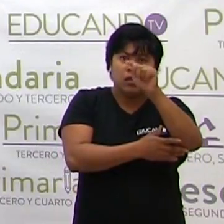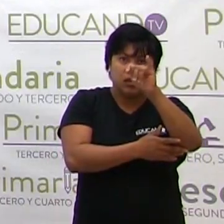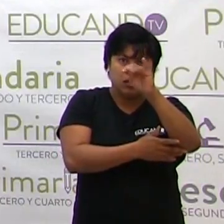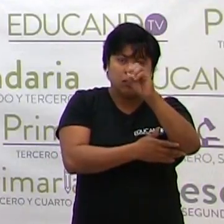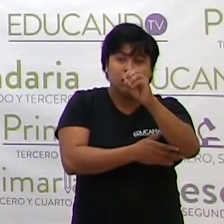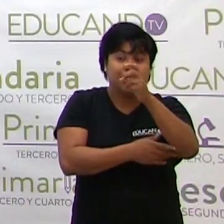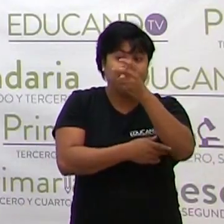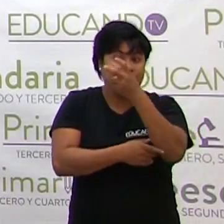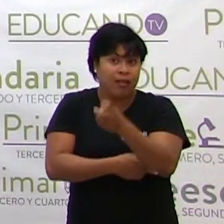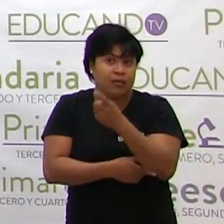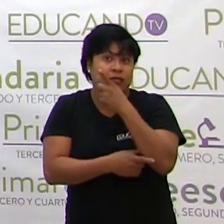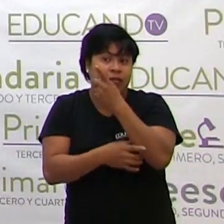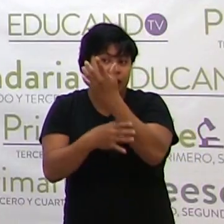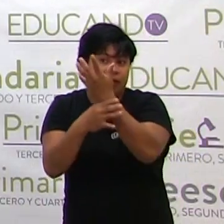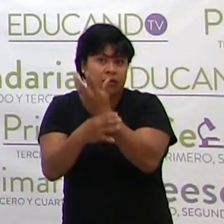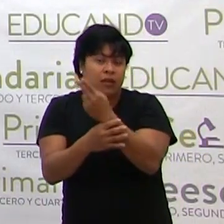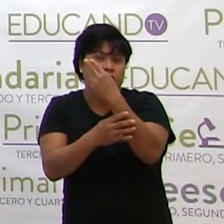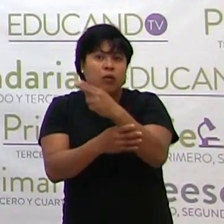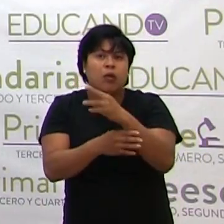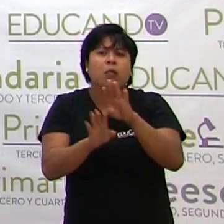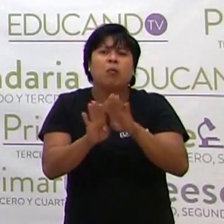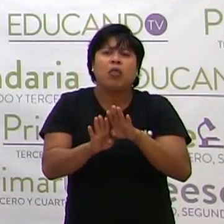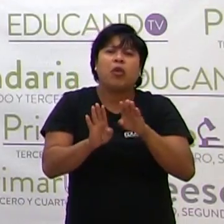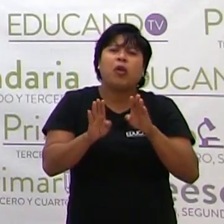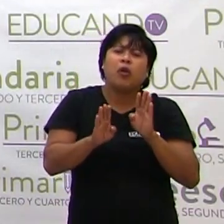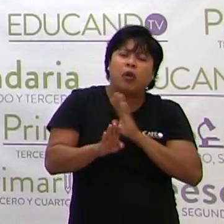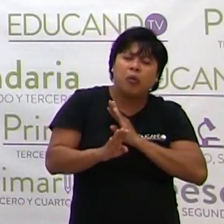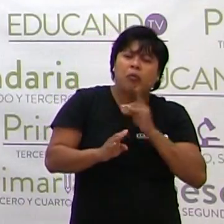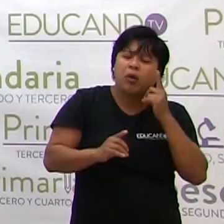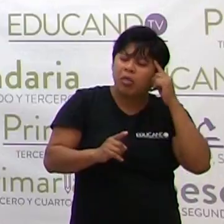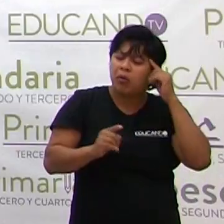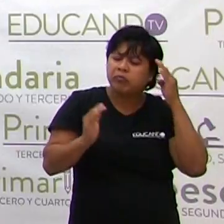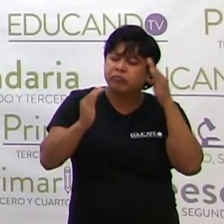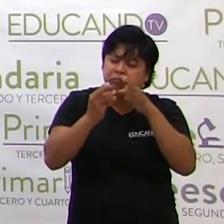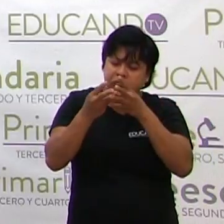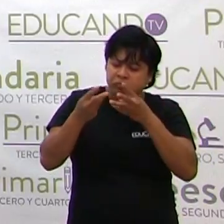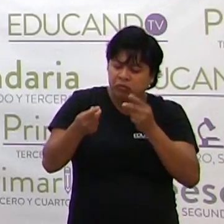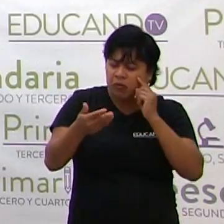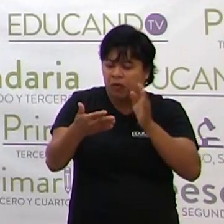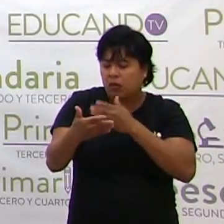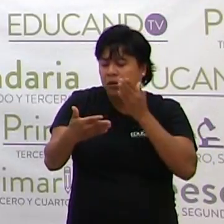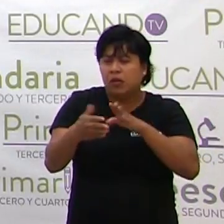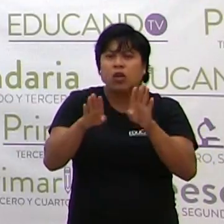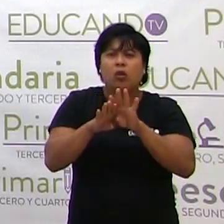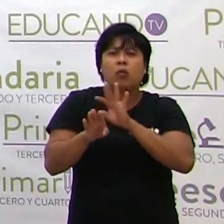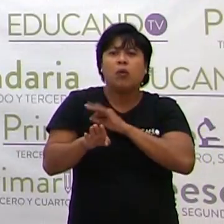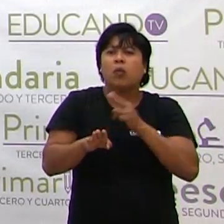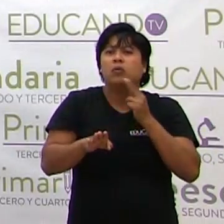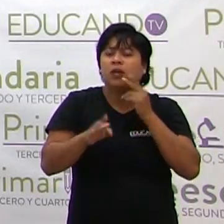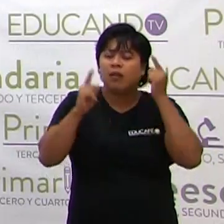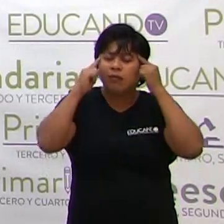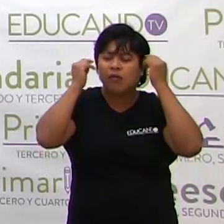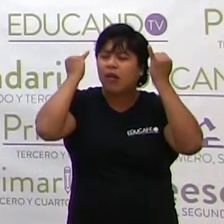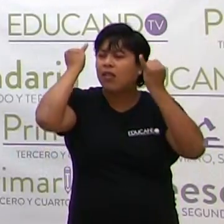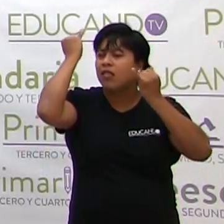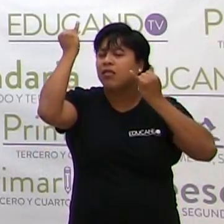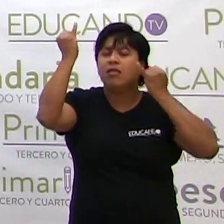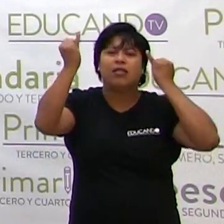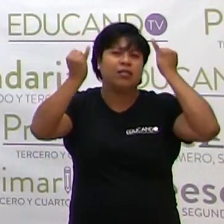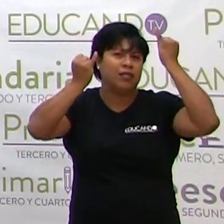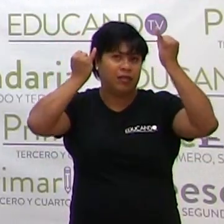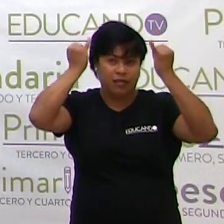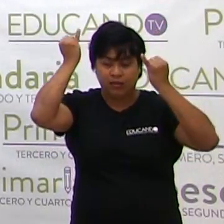nombre, nos permiten distraernos y también utilizar la imaginación. Esto es